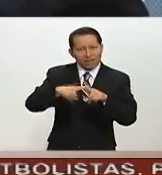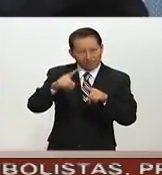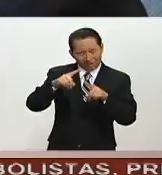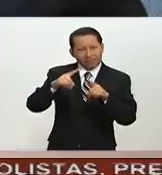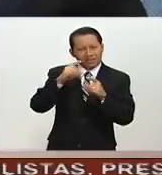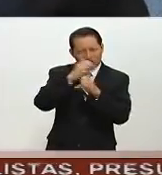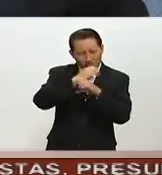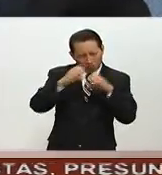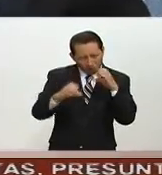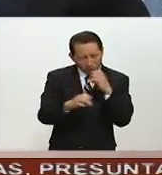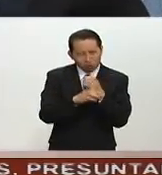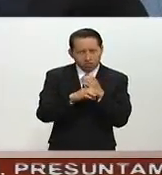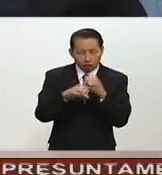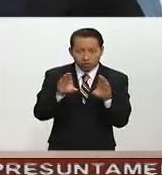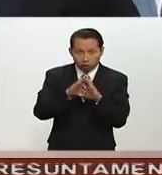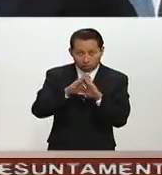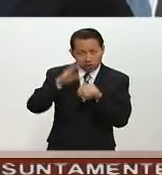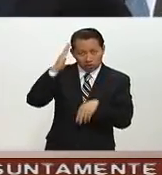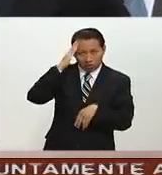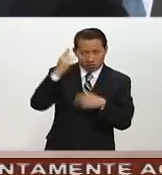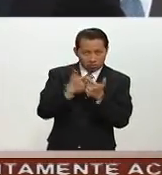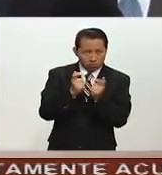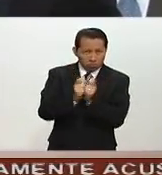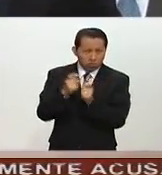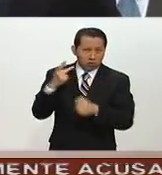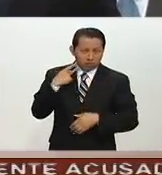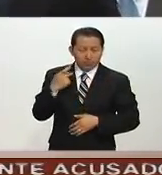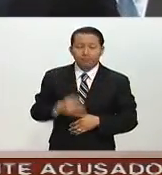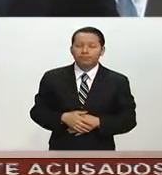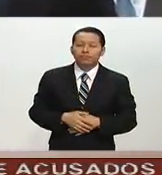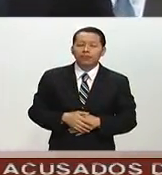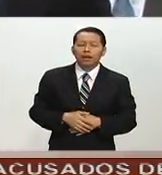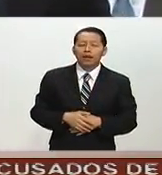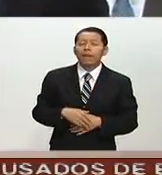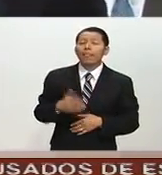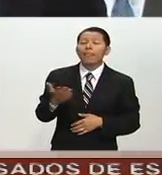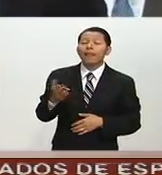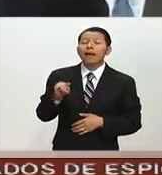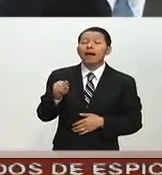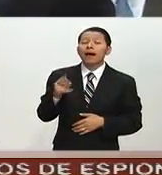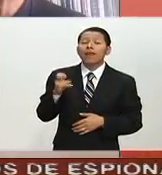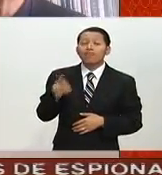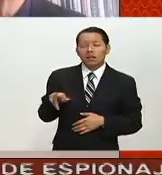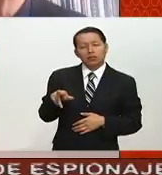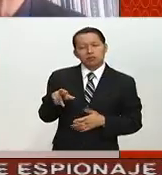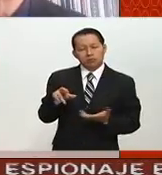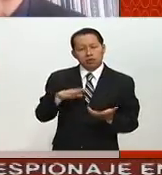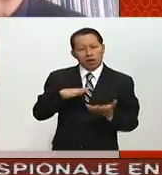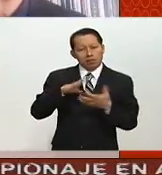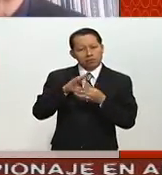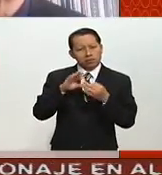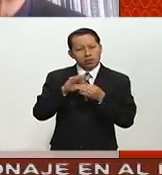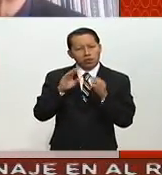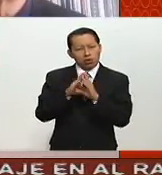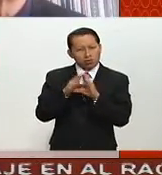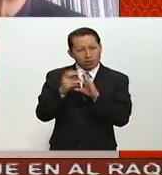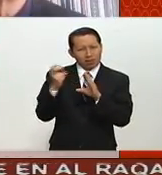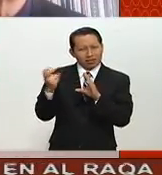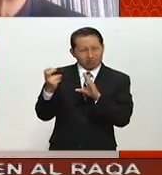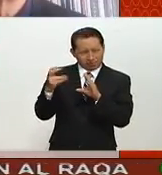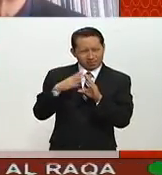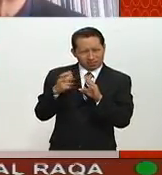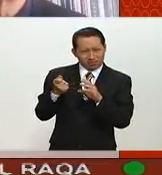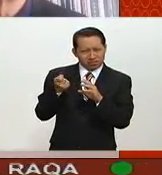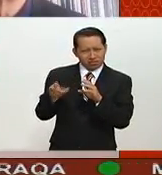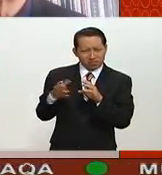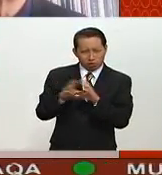otros los liderazgos de los principales partidos. Javier, hay quienes también han dicho que ella se ha manejado, como le dicen